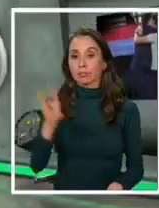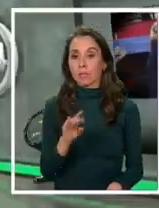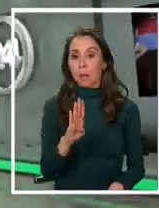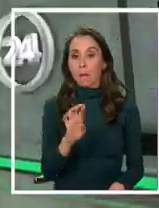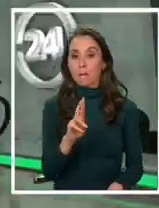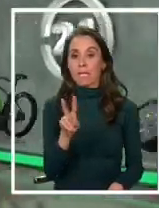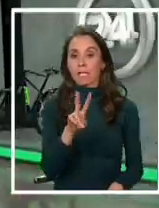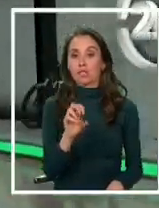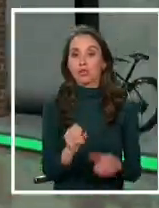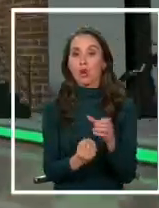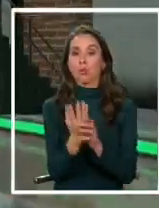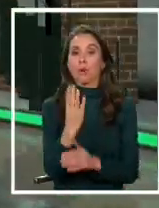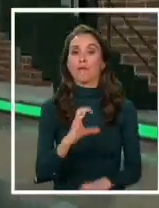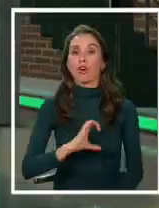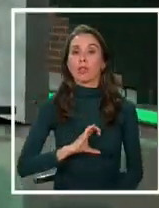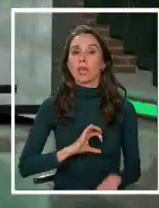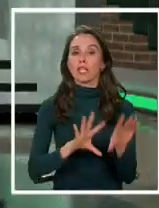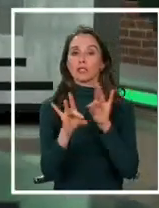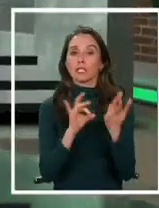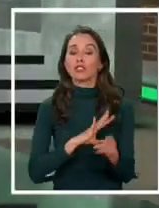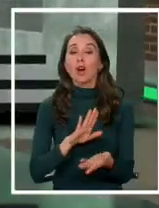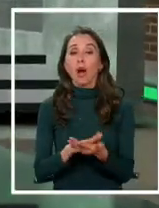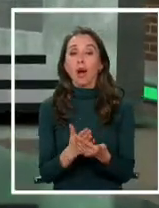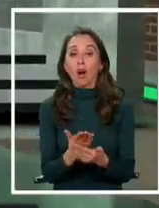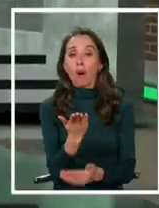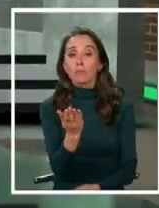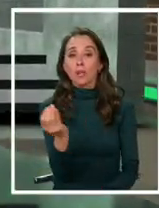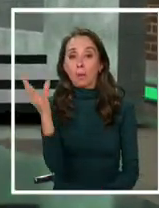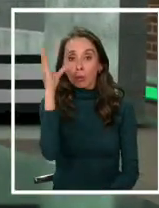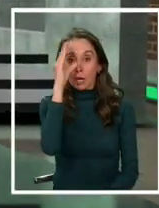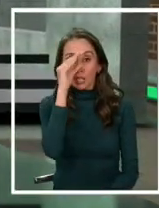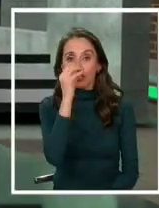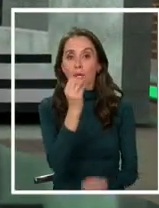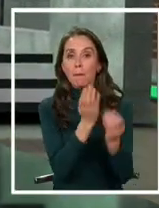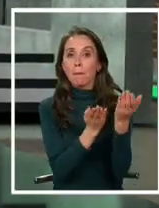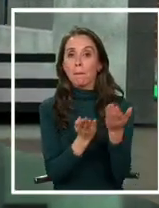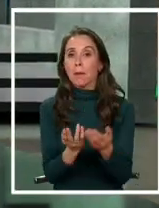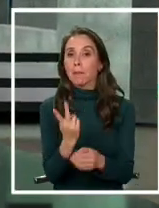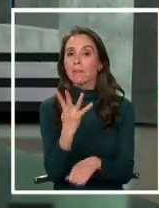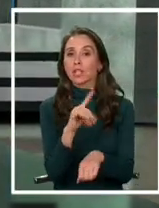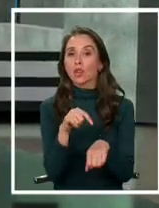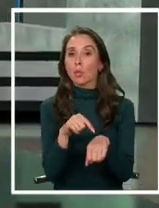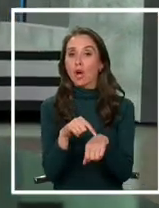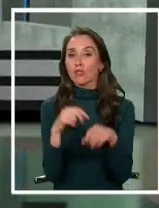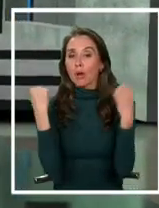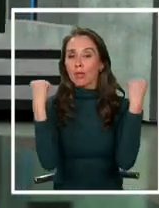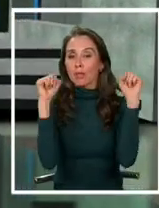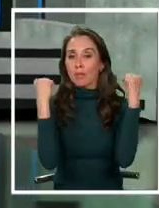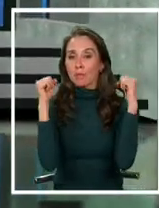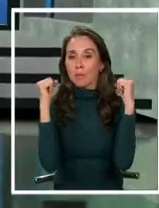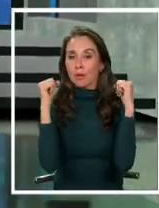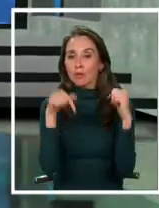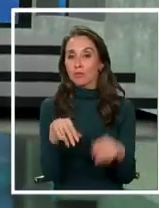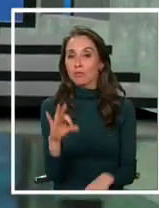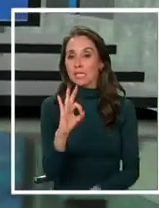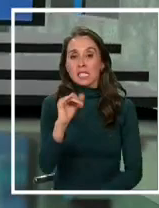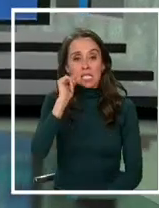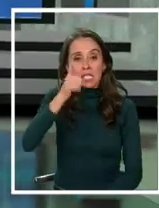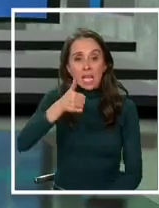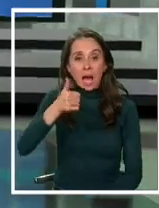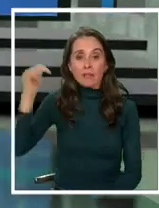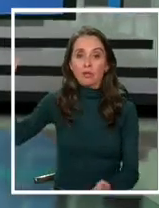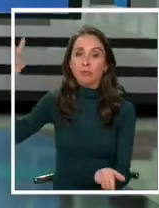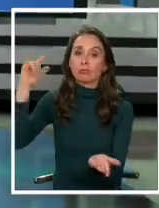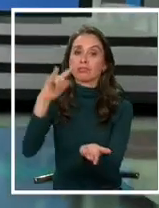Eduardo barizo como nuevo técnico de la selección chilena cómo están Buenas noches Bienvenidos a 24 horas deportes este sábado